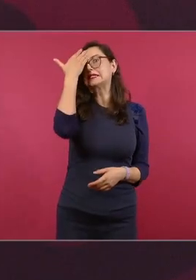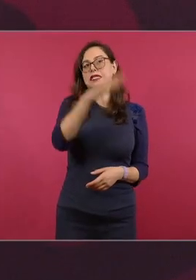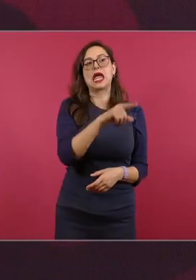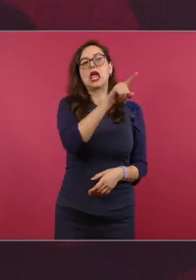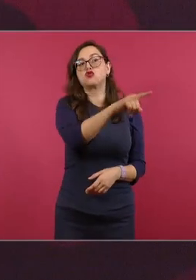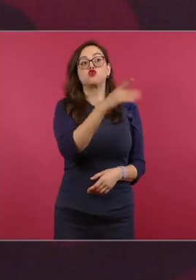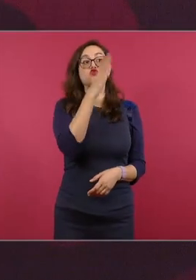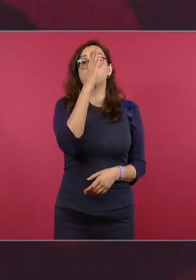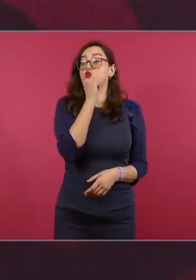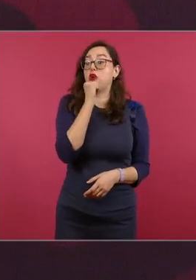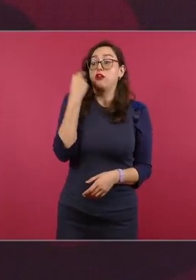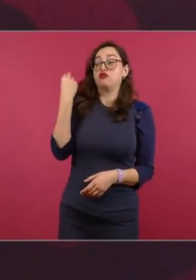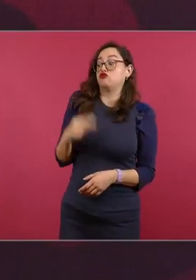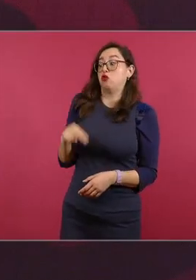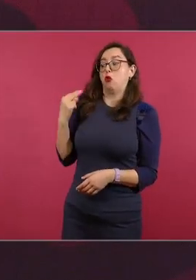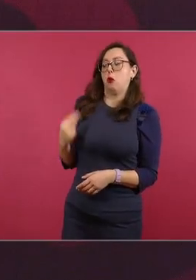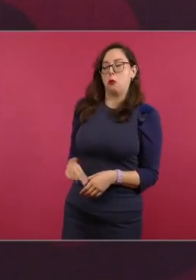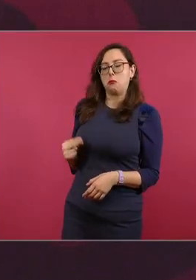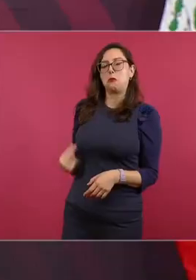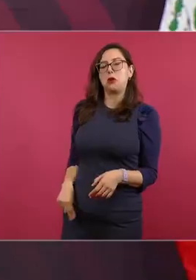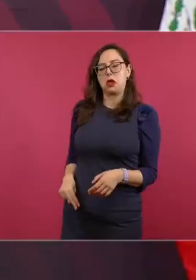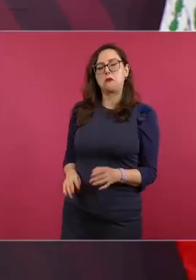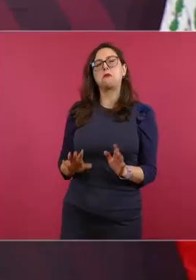revelar tus fuentes,